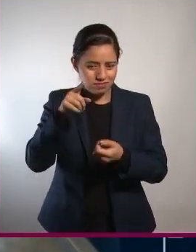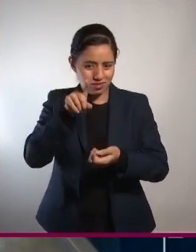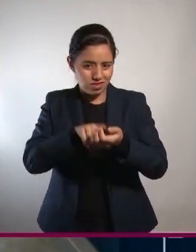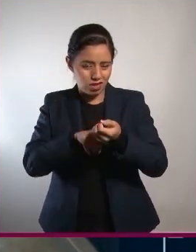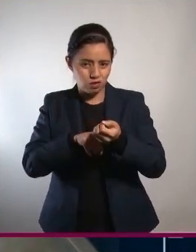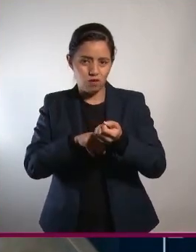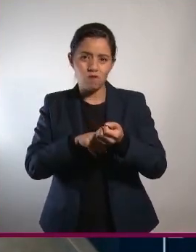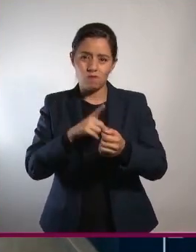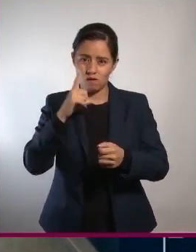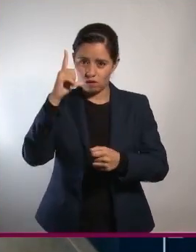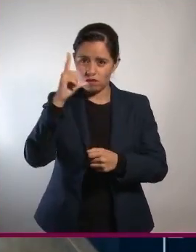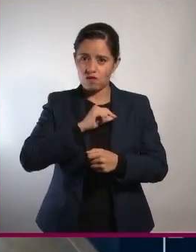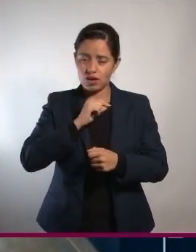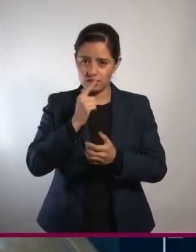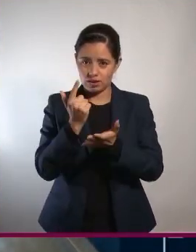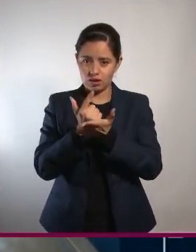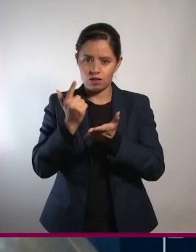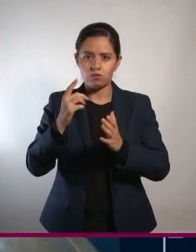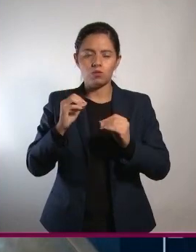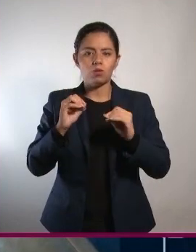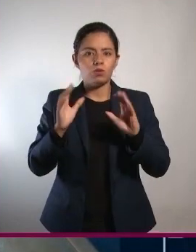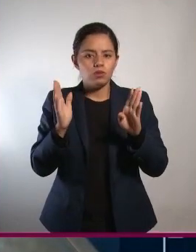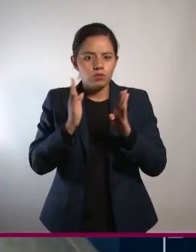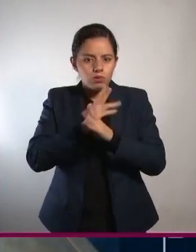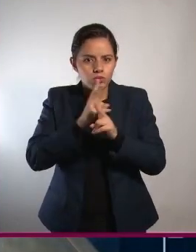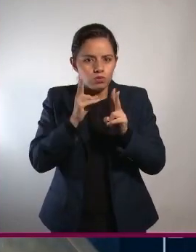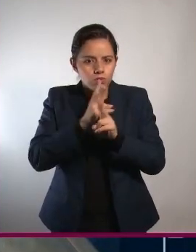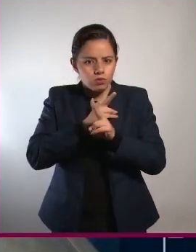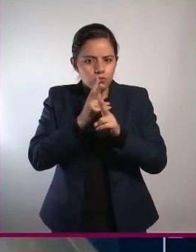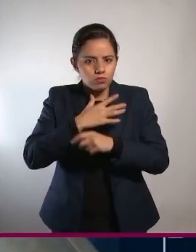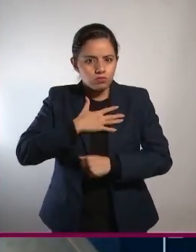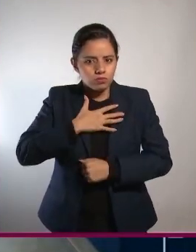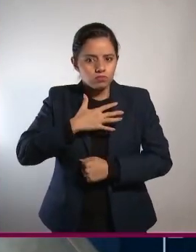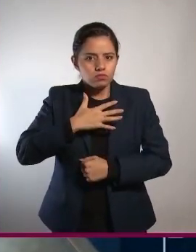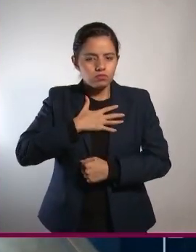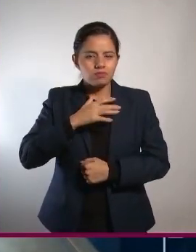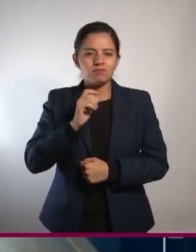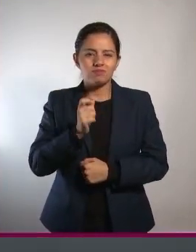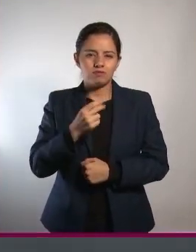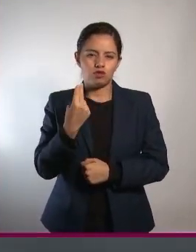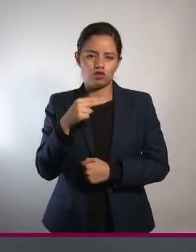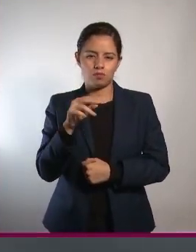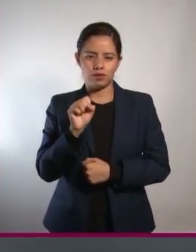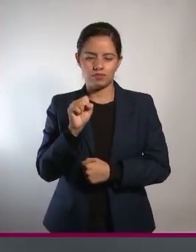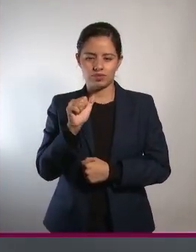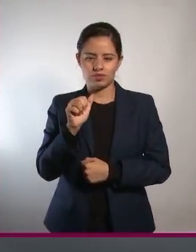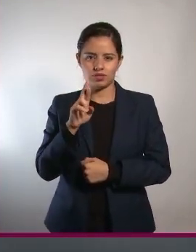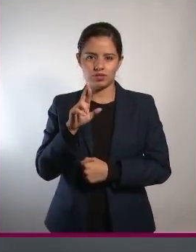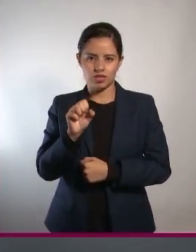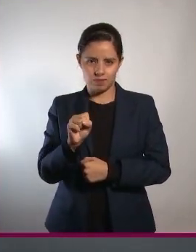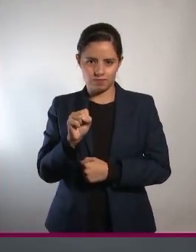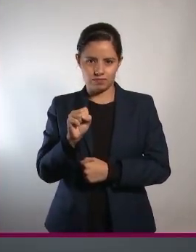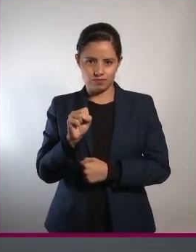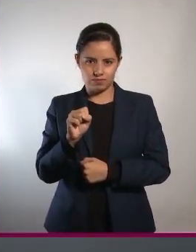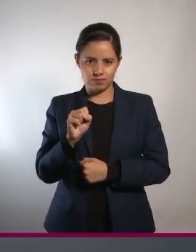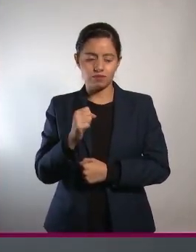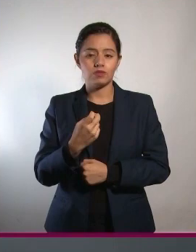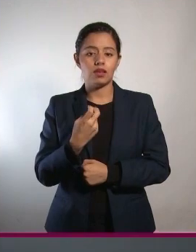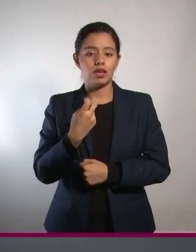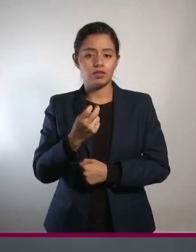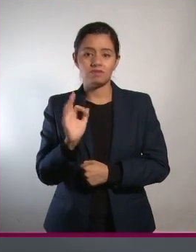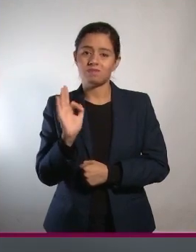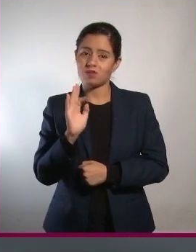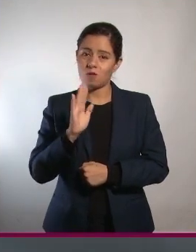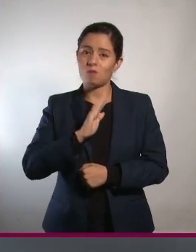aguda o el síndrome respiratorio agudo severo, también conocido como SARS. Este síndrome puede llevar a la